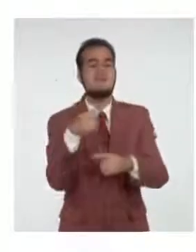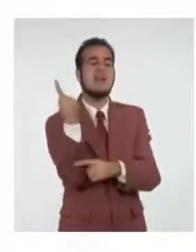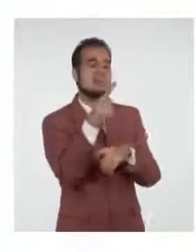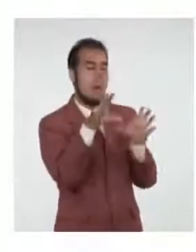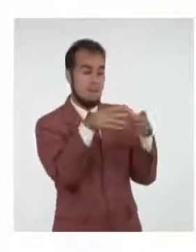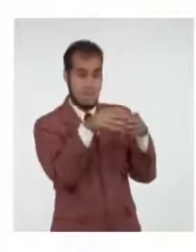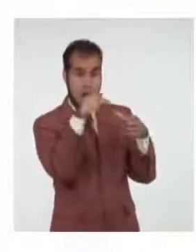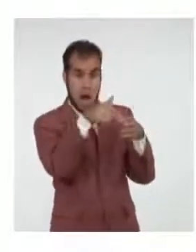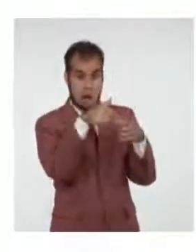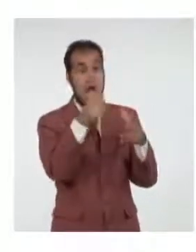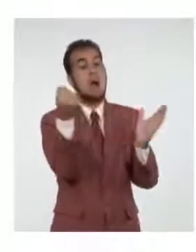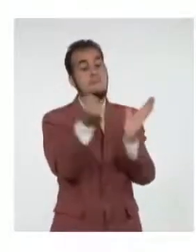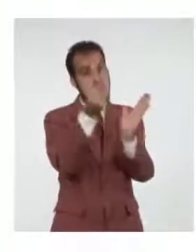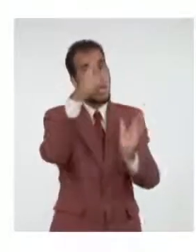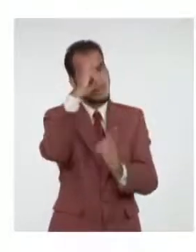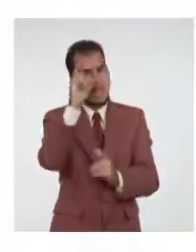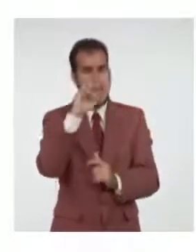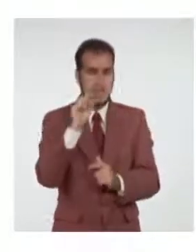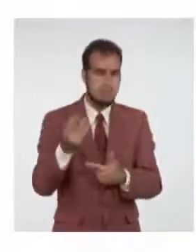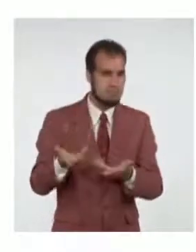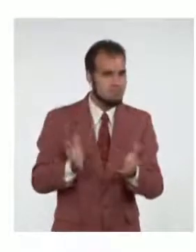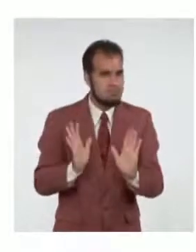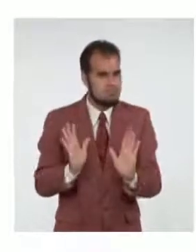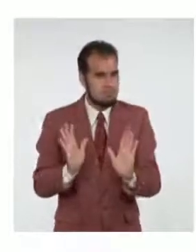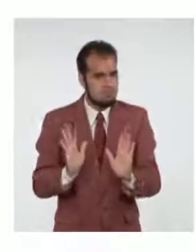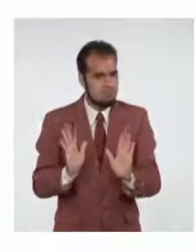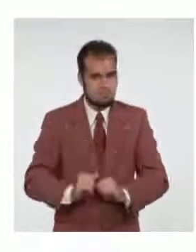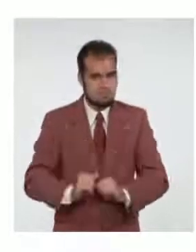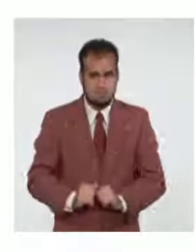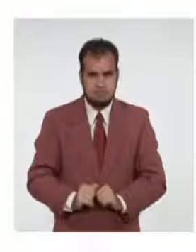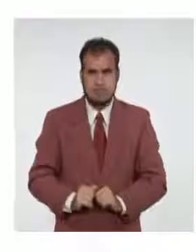hacerlo. Y generalmente siempre se hace utilizando